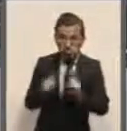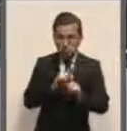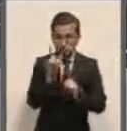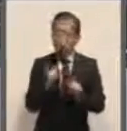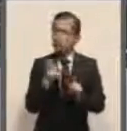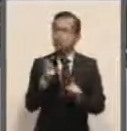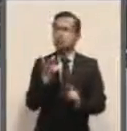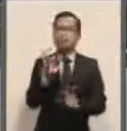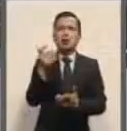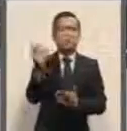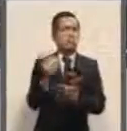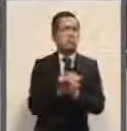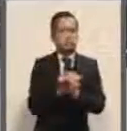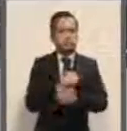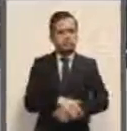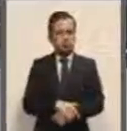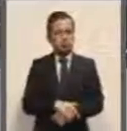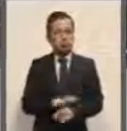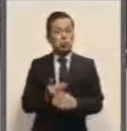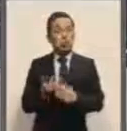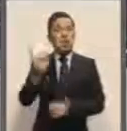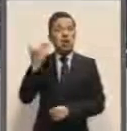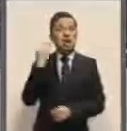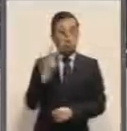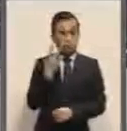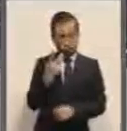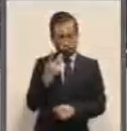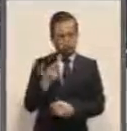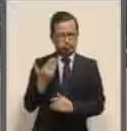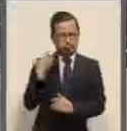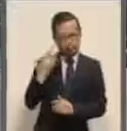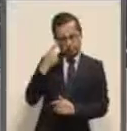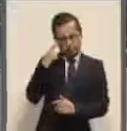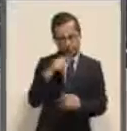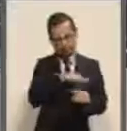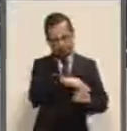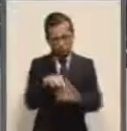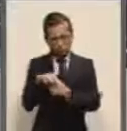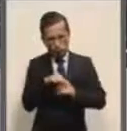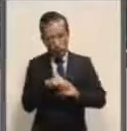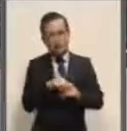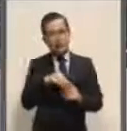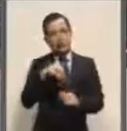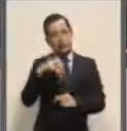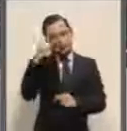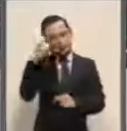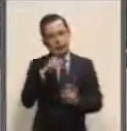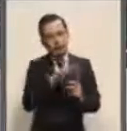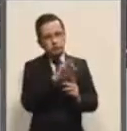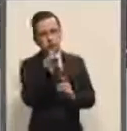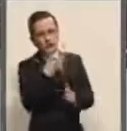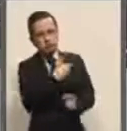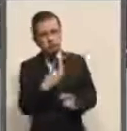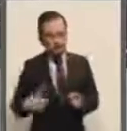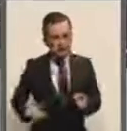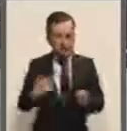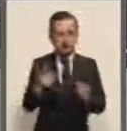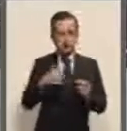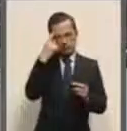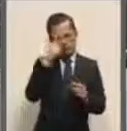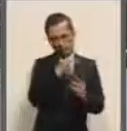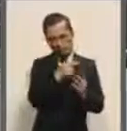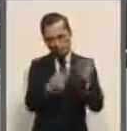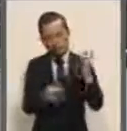que en los últimos dos procesos electorales federales, donde se renovó la titularidad del Ejecutivo, el presupuesto del